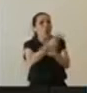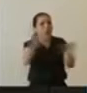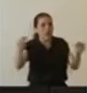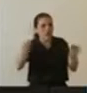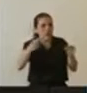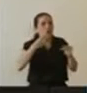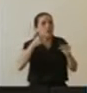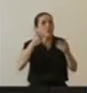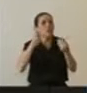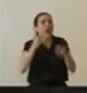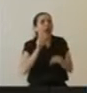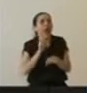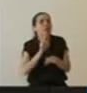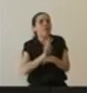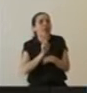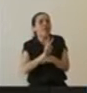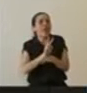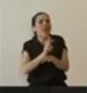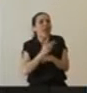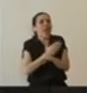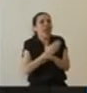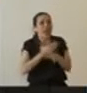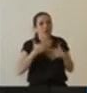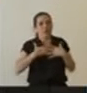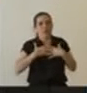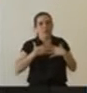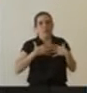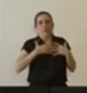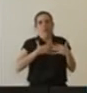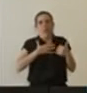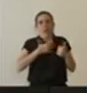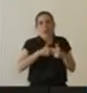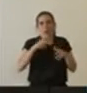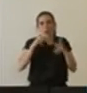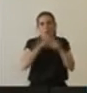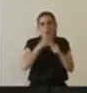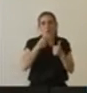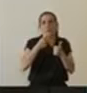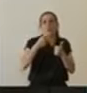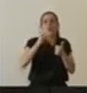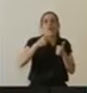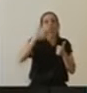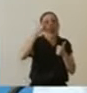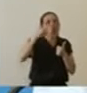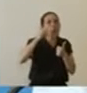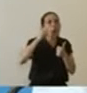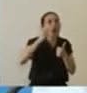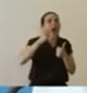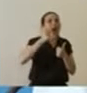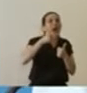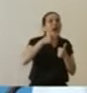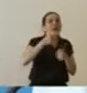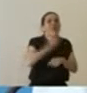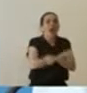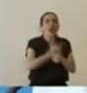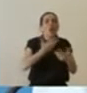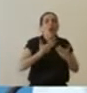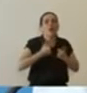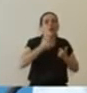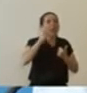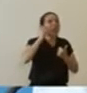de enfermedades respiratorias que incluye la vacuna antigripal y un esquema secuencial de vacuna contra neumococo, y es muy